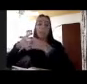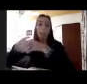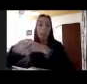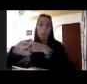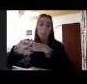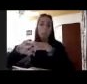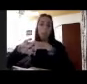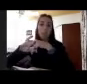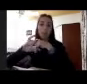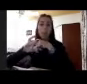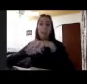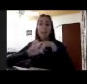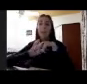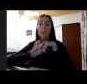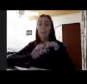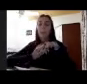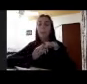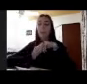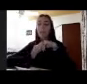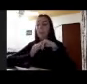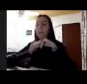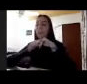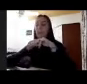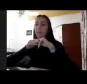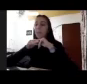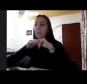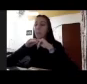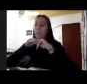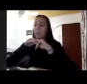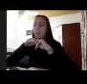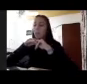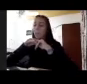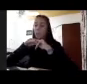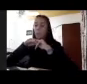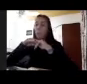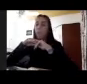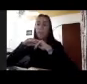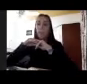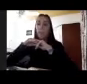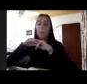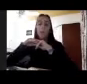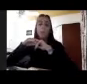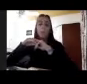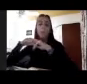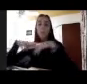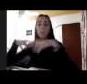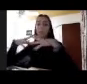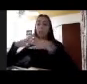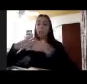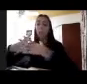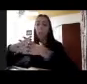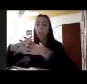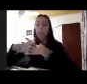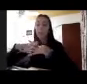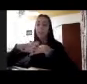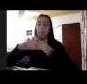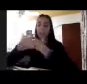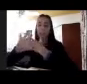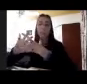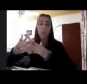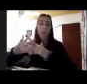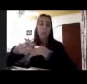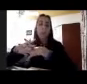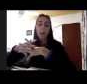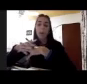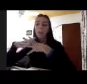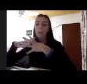gran equipamiento. Quizá hay viviendas que, por ejemplo las de uno, que no son tan grandes,